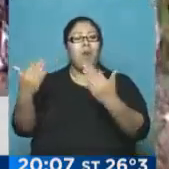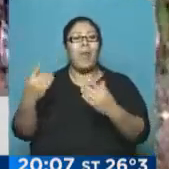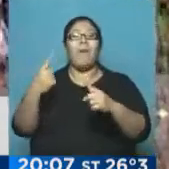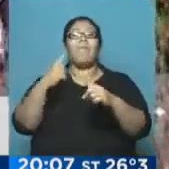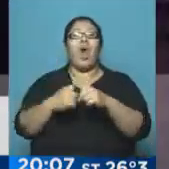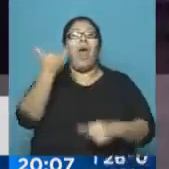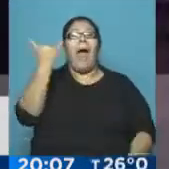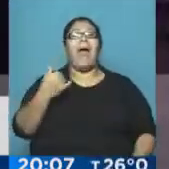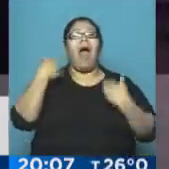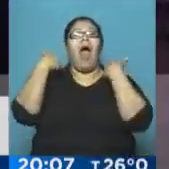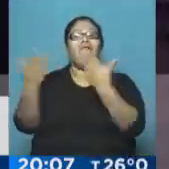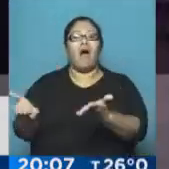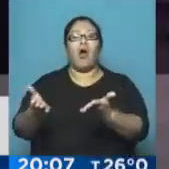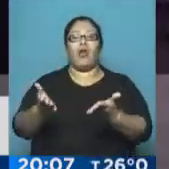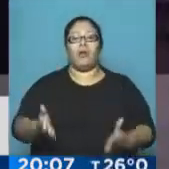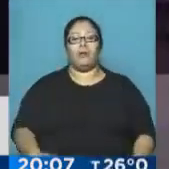a favor,